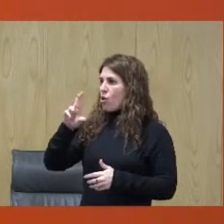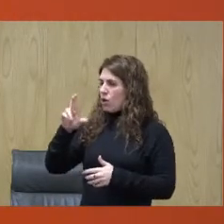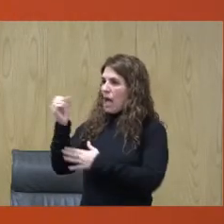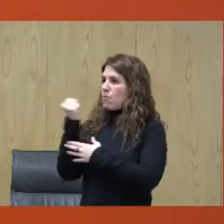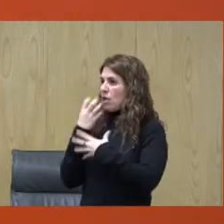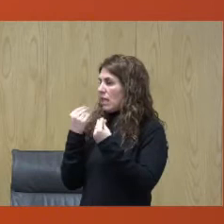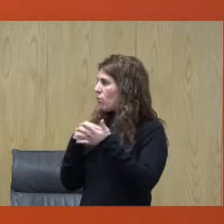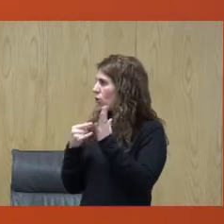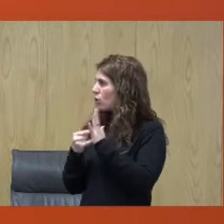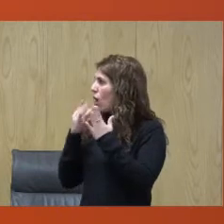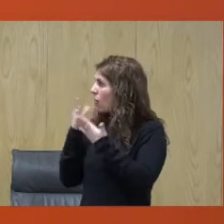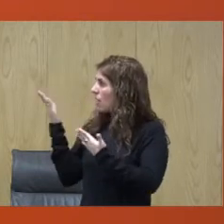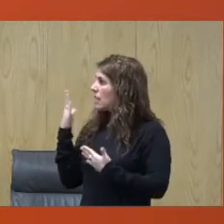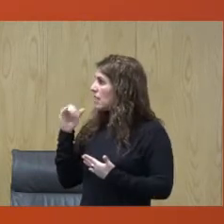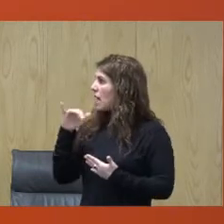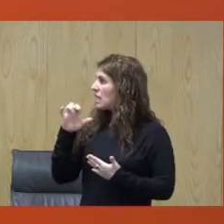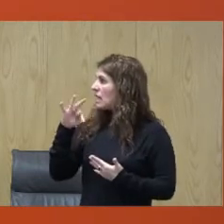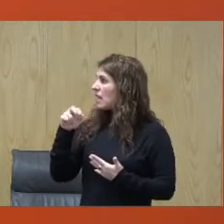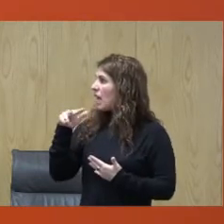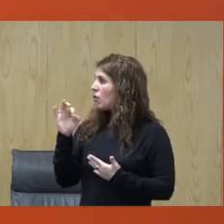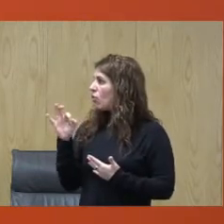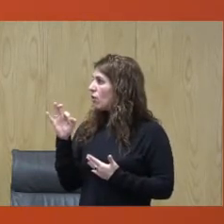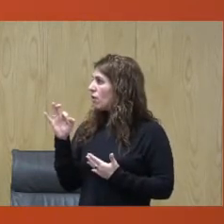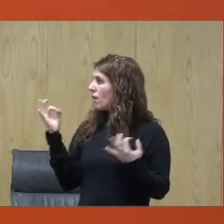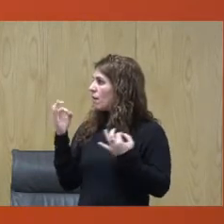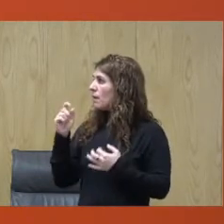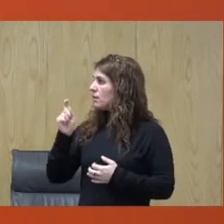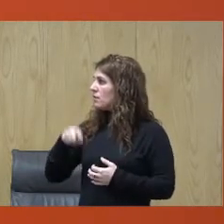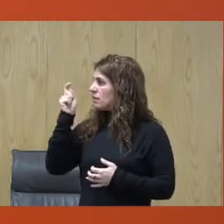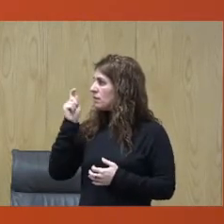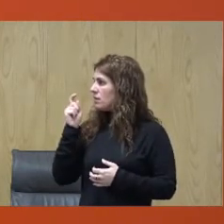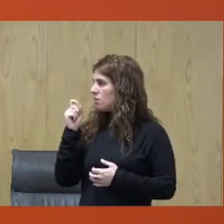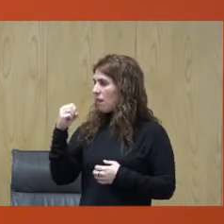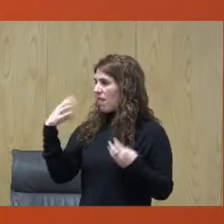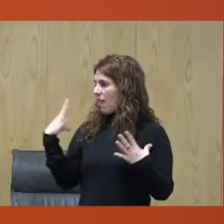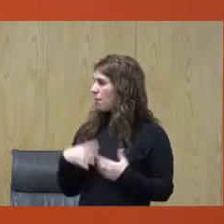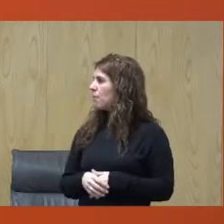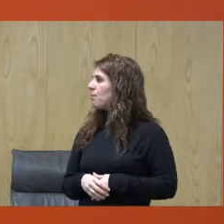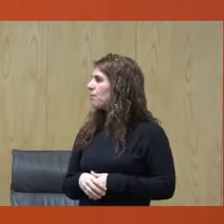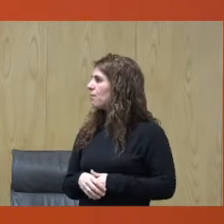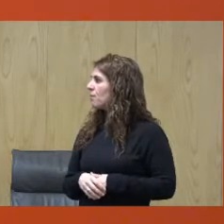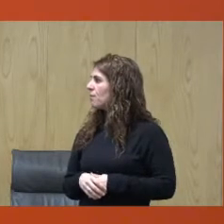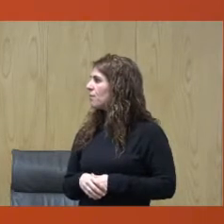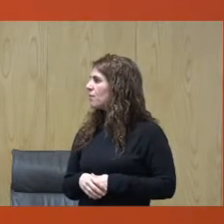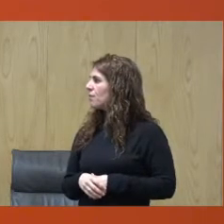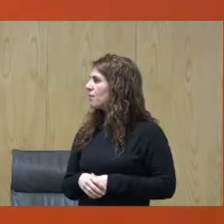con el proyecto. Así que, si quieres, ¿tendrías que encender el botón rojo? Ese.